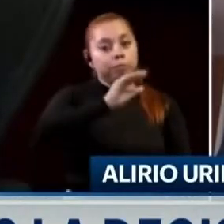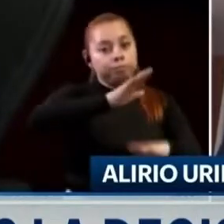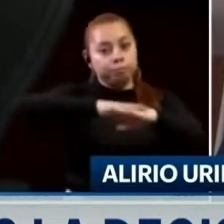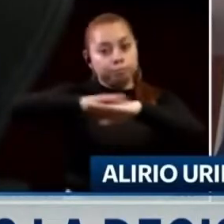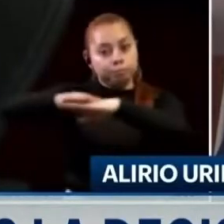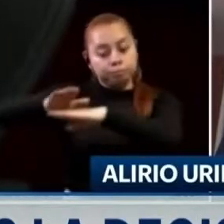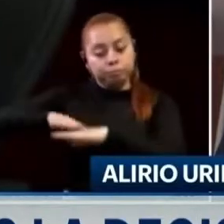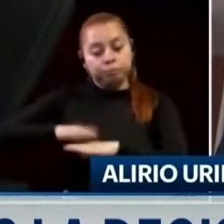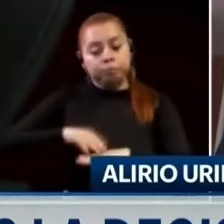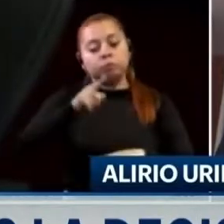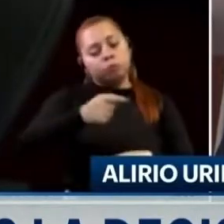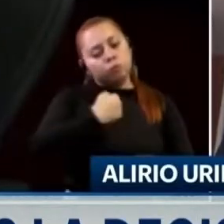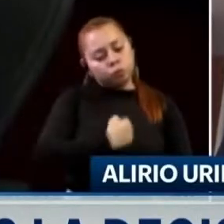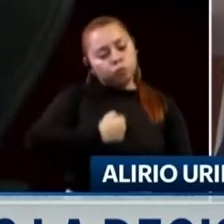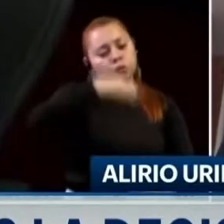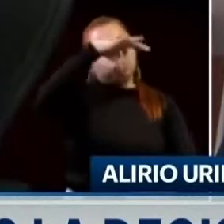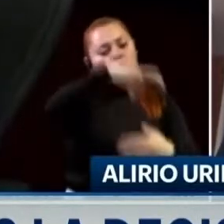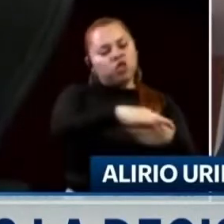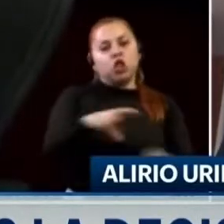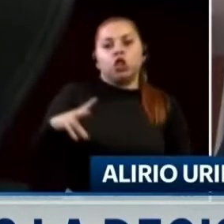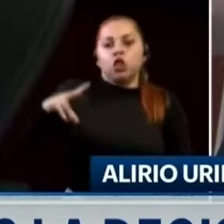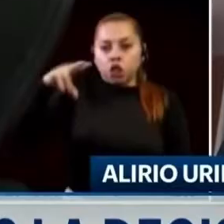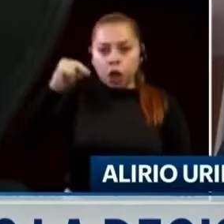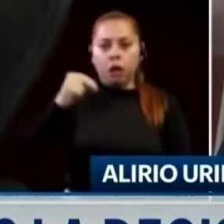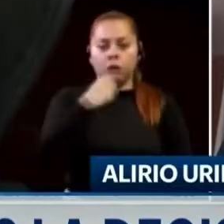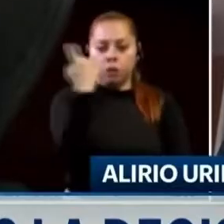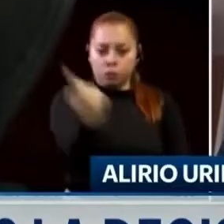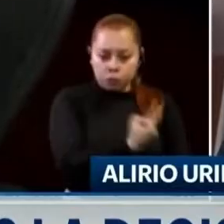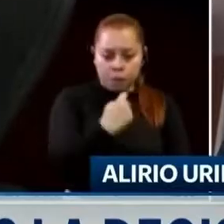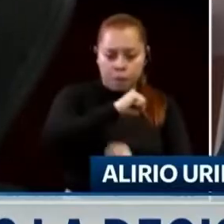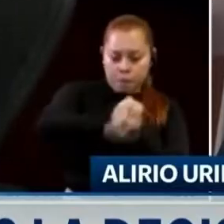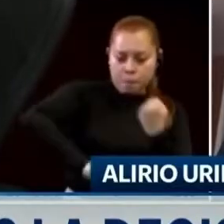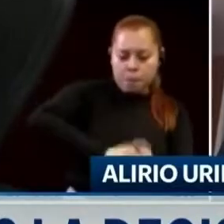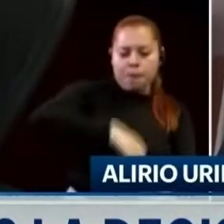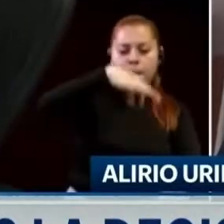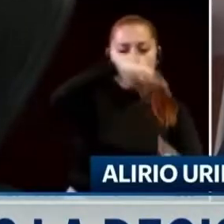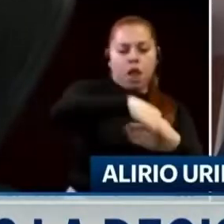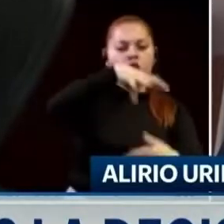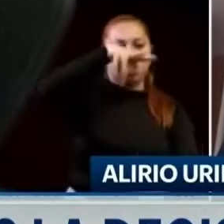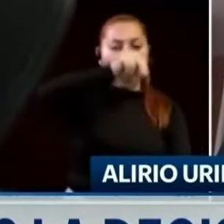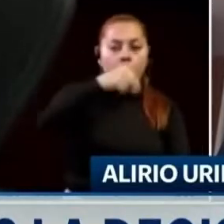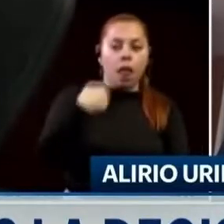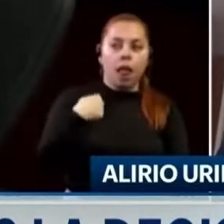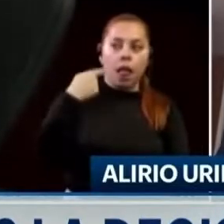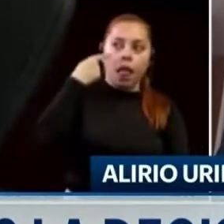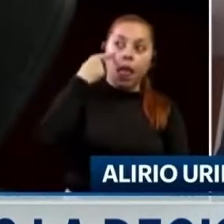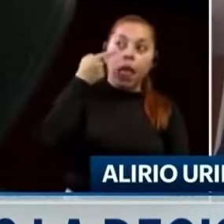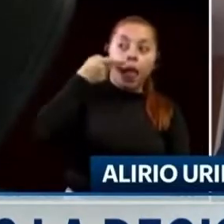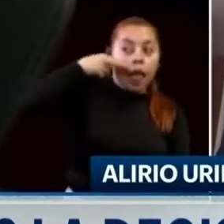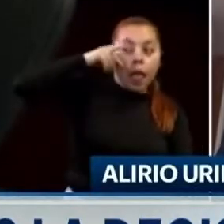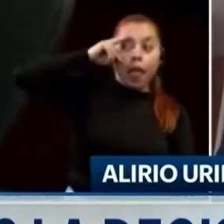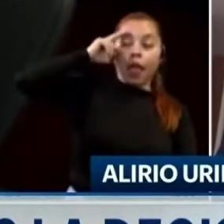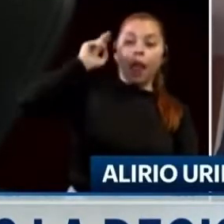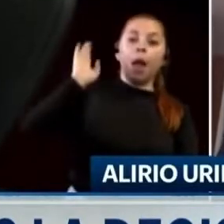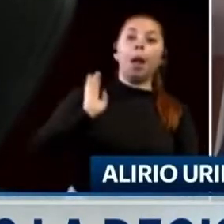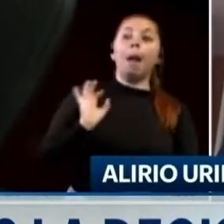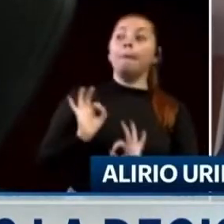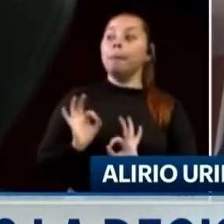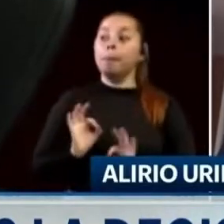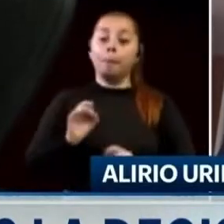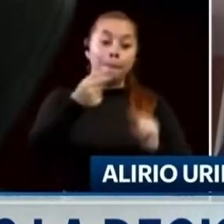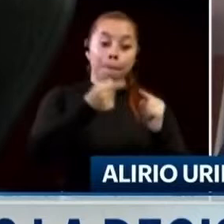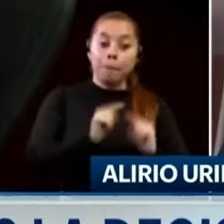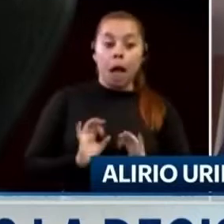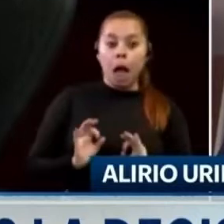yo lo que creo Es que toca esperar primero si esa ponencia no es derrotada al interior de la corte constitucional y